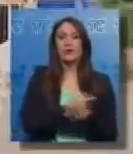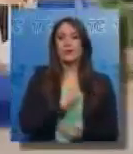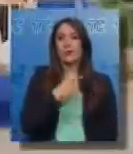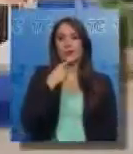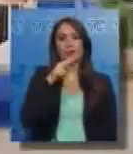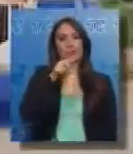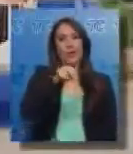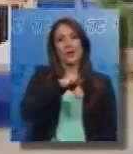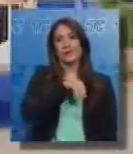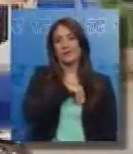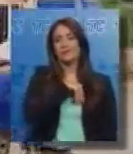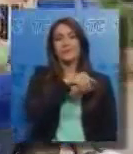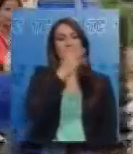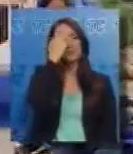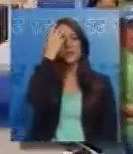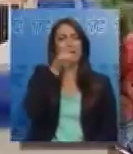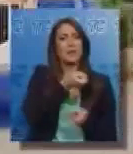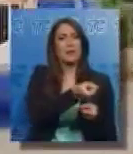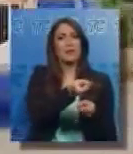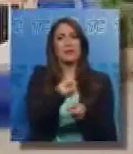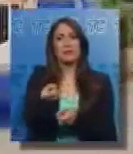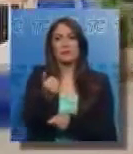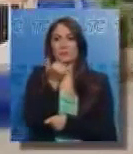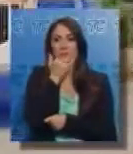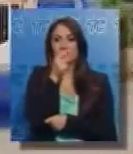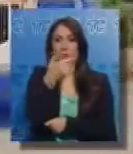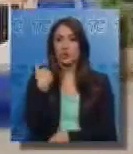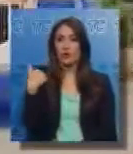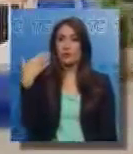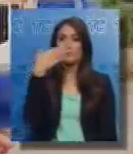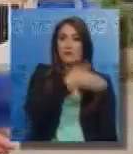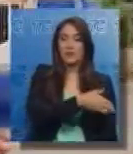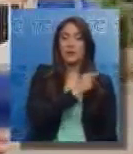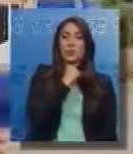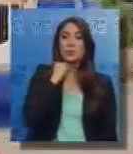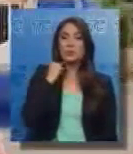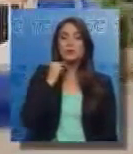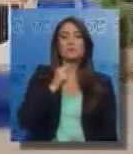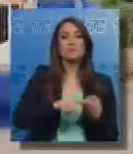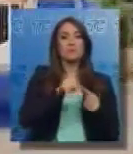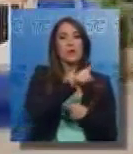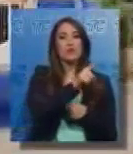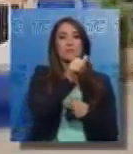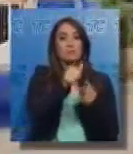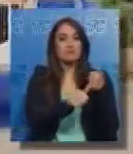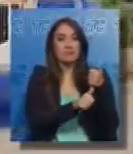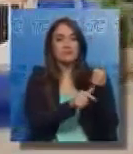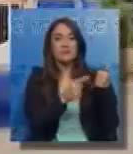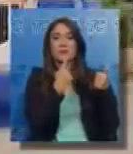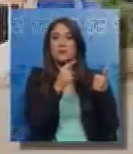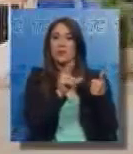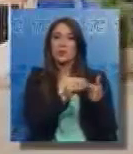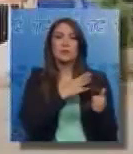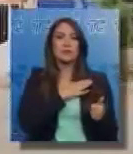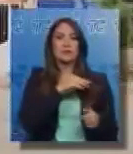acción. Vinimos al despacho del párroco a solicitar una entrevista. Sin embargo, su asistente nos manifestó